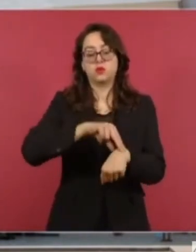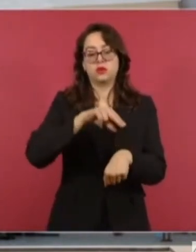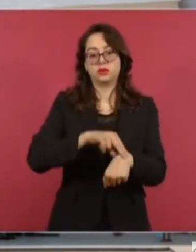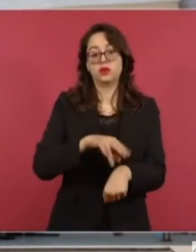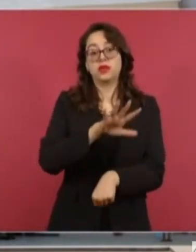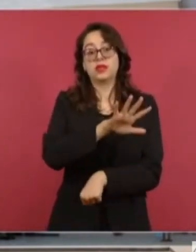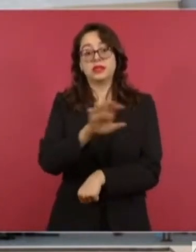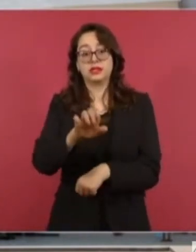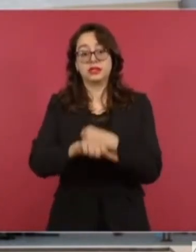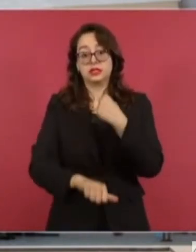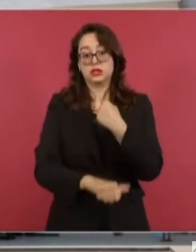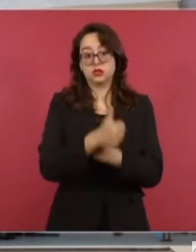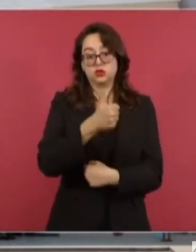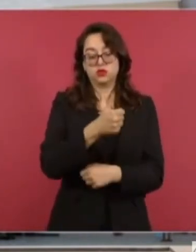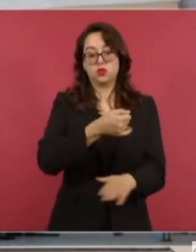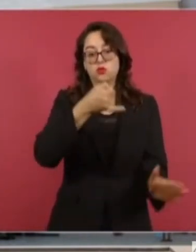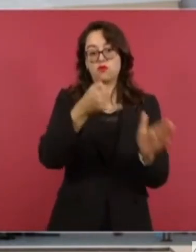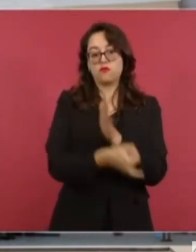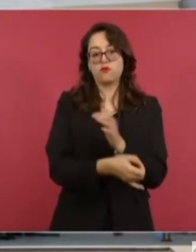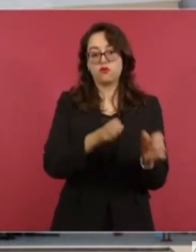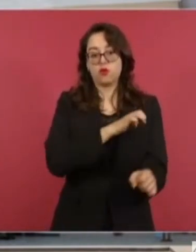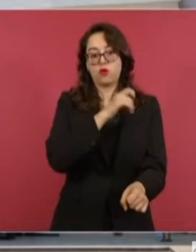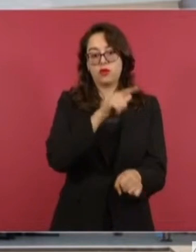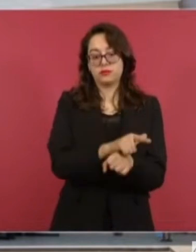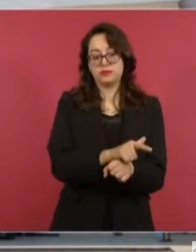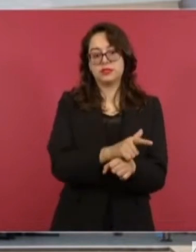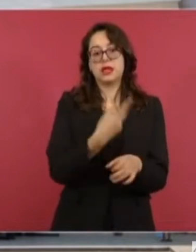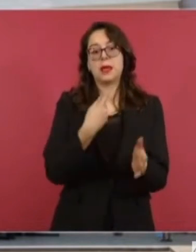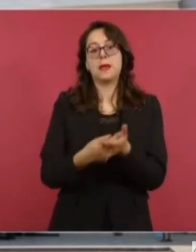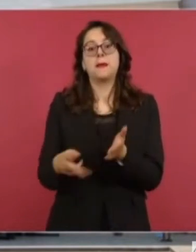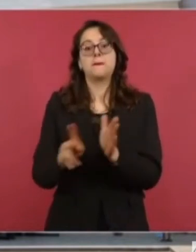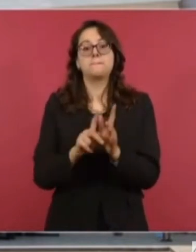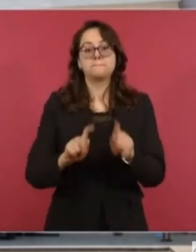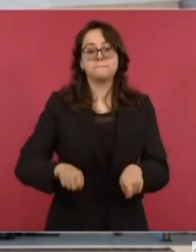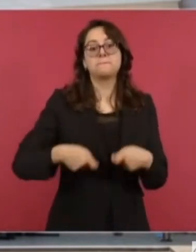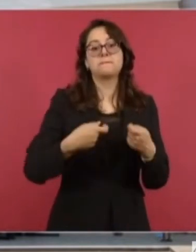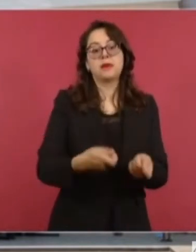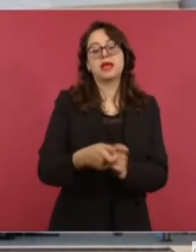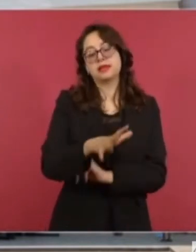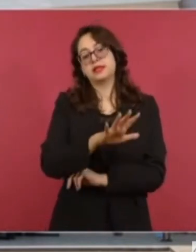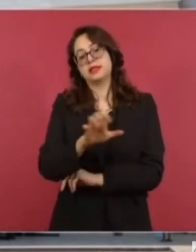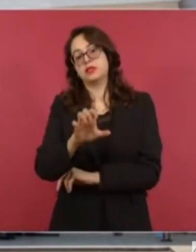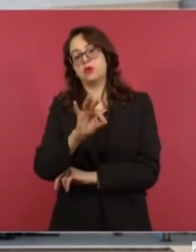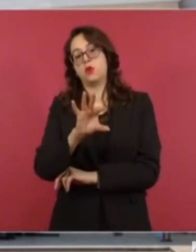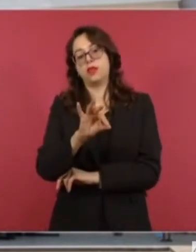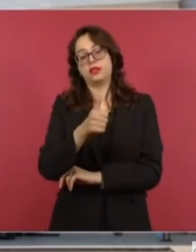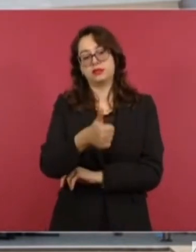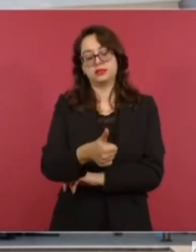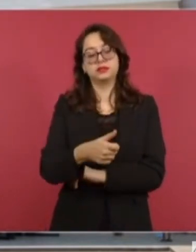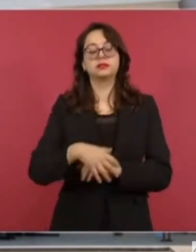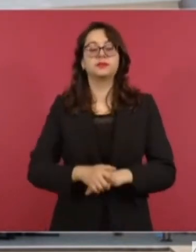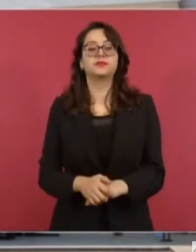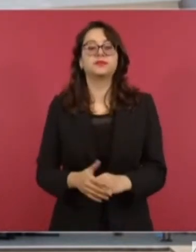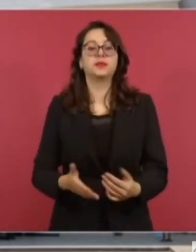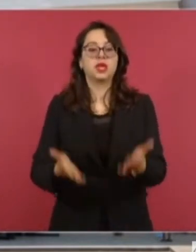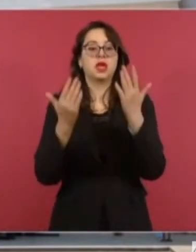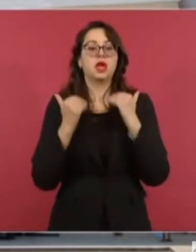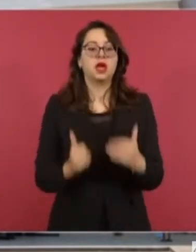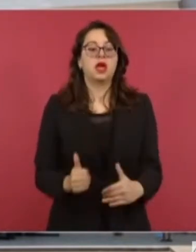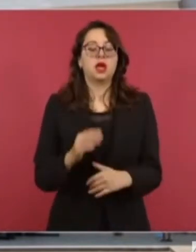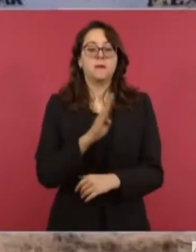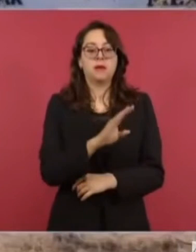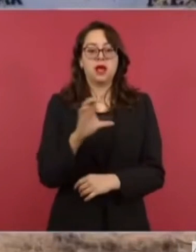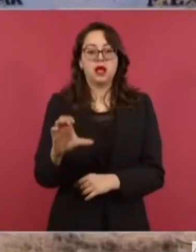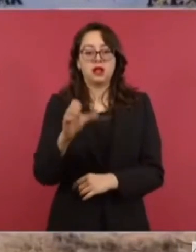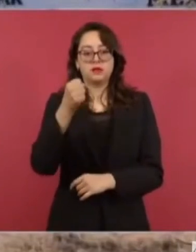511 son especialistas, y se han basificado a 546 trabajadores de la salud. En Baja